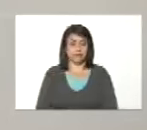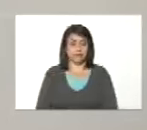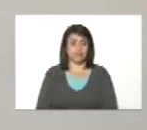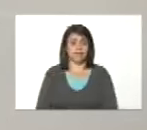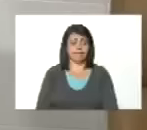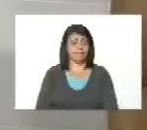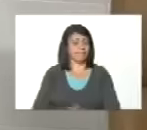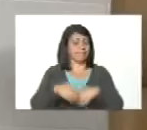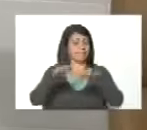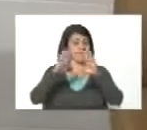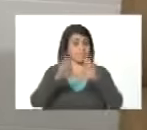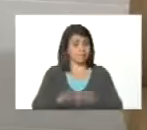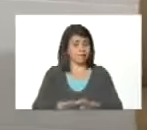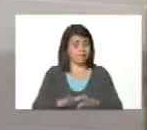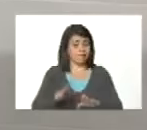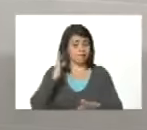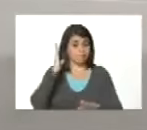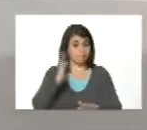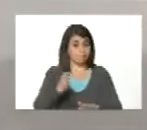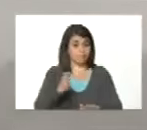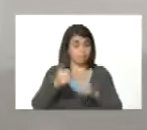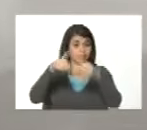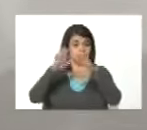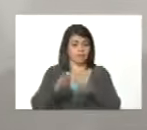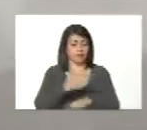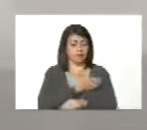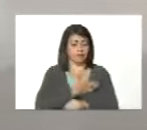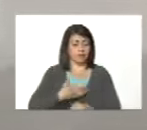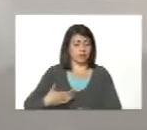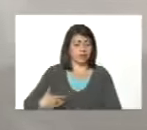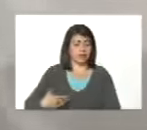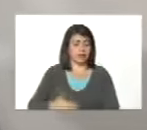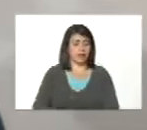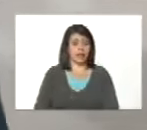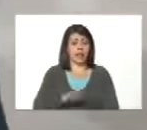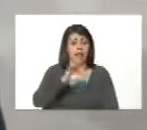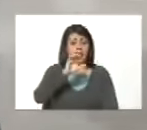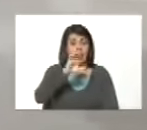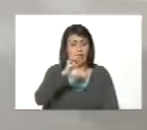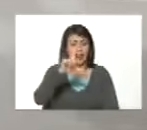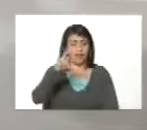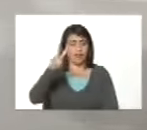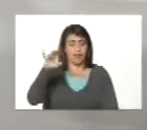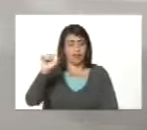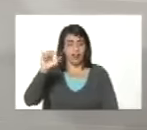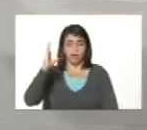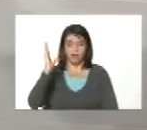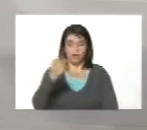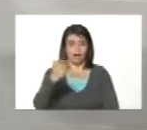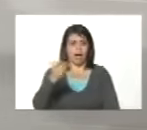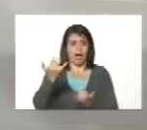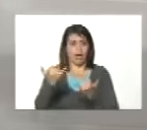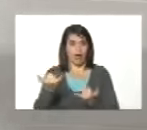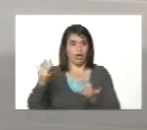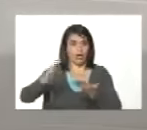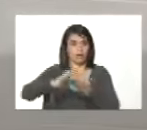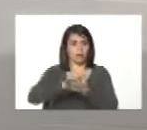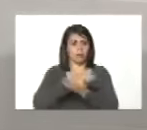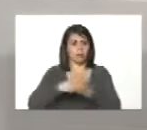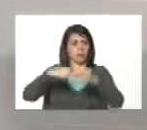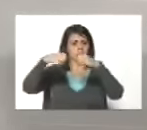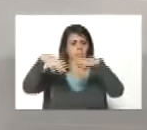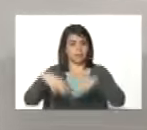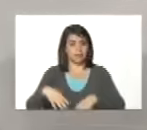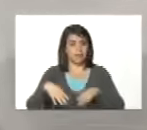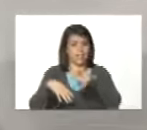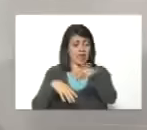le levantan la sanción al presidente Amoroso y todavía están esperando que